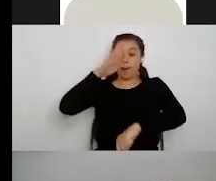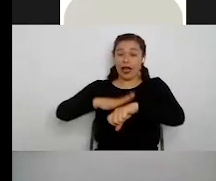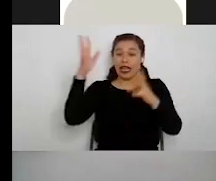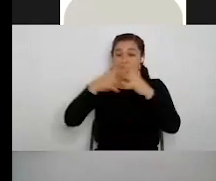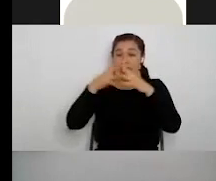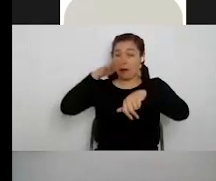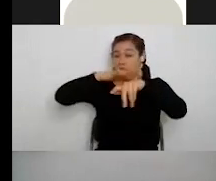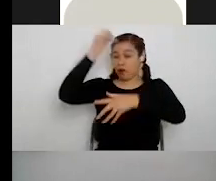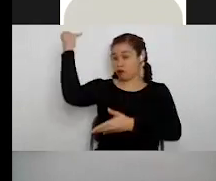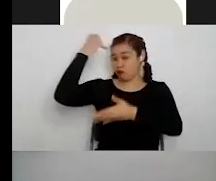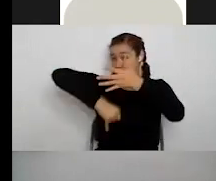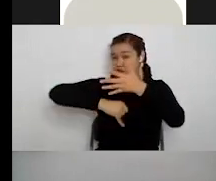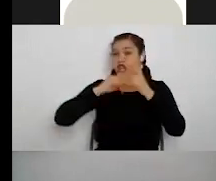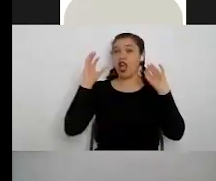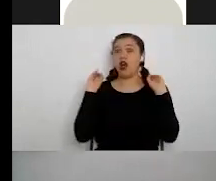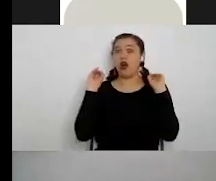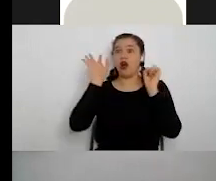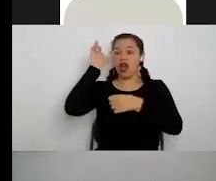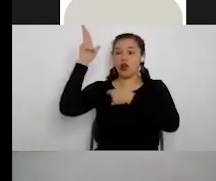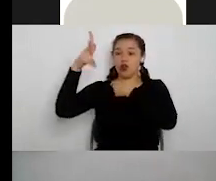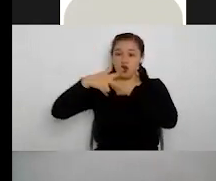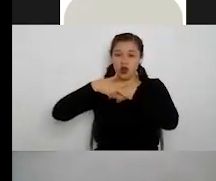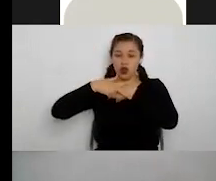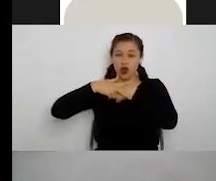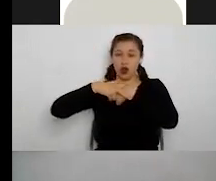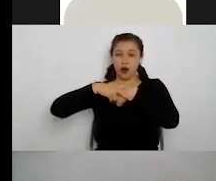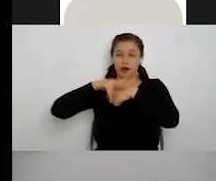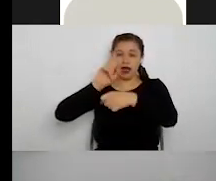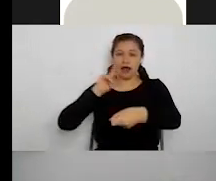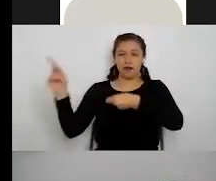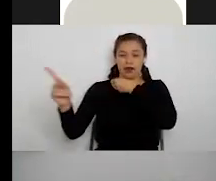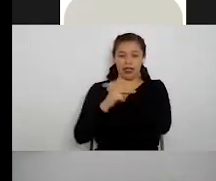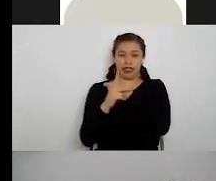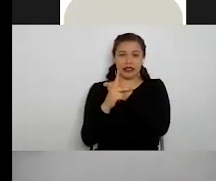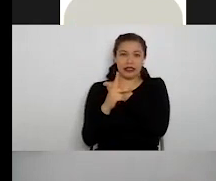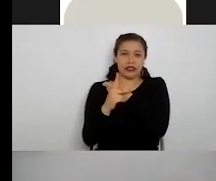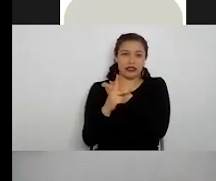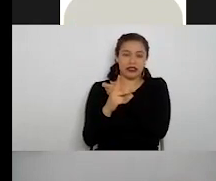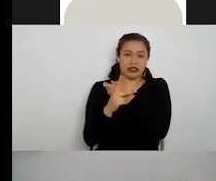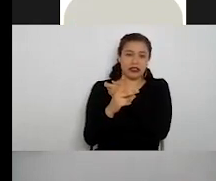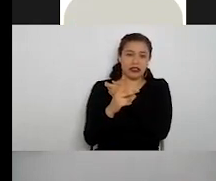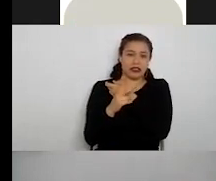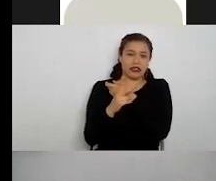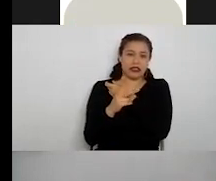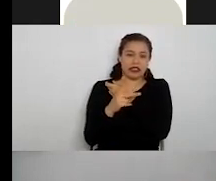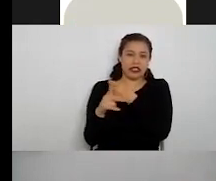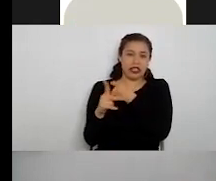los países europeos deciden cortar el subsidio,